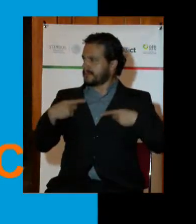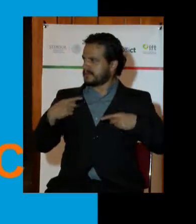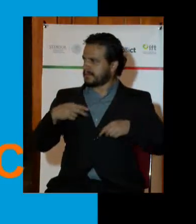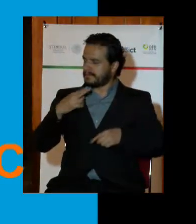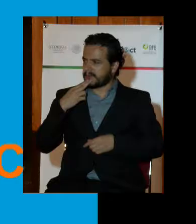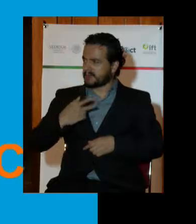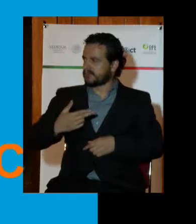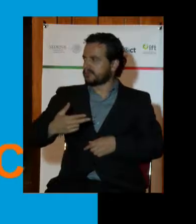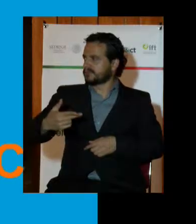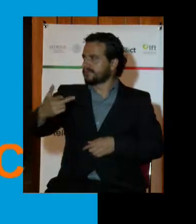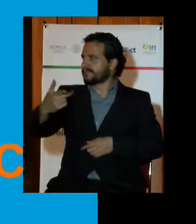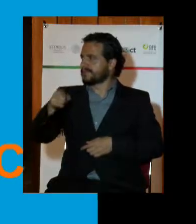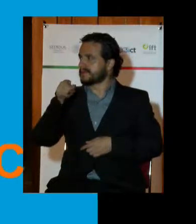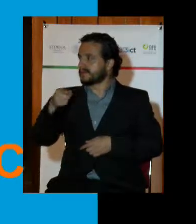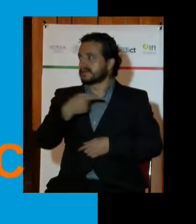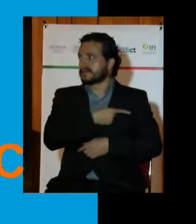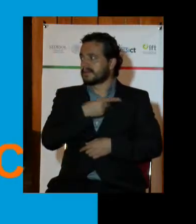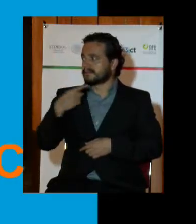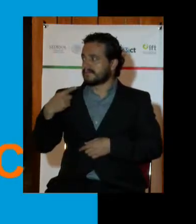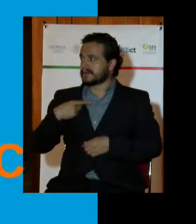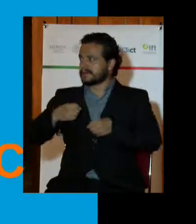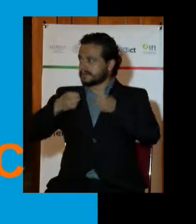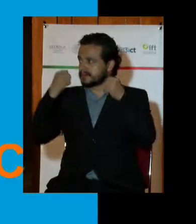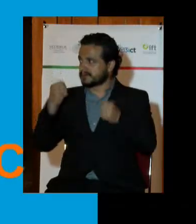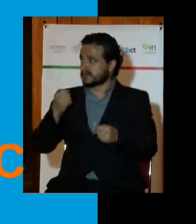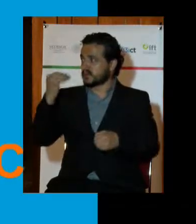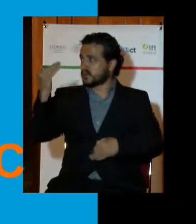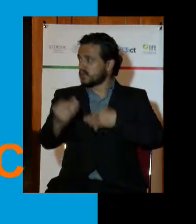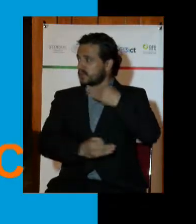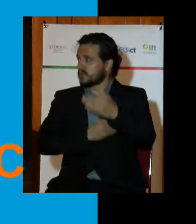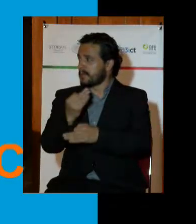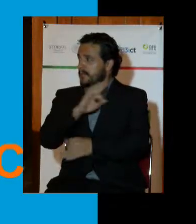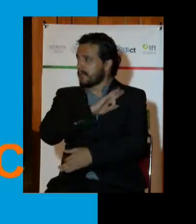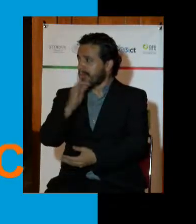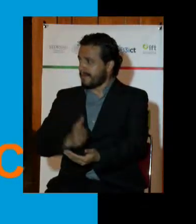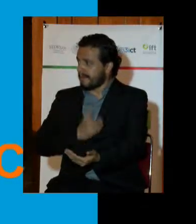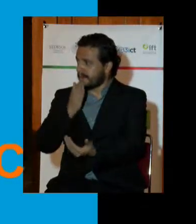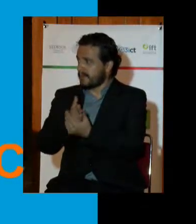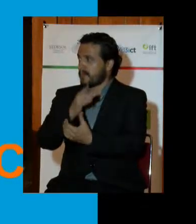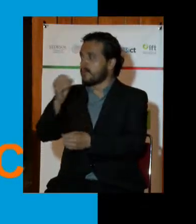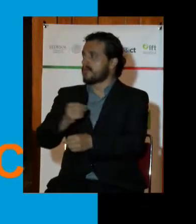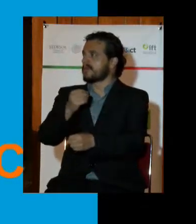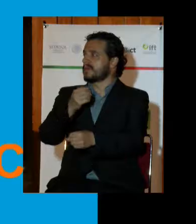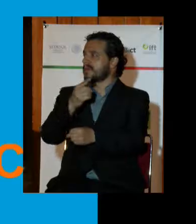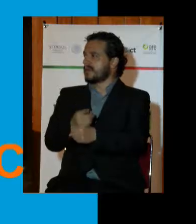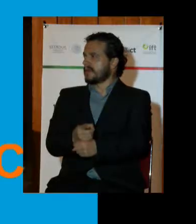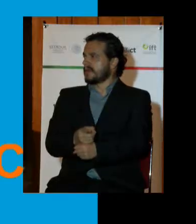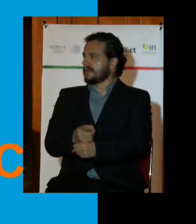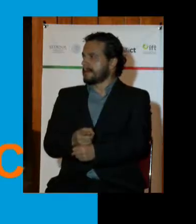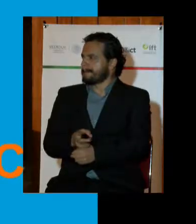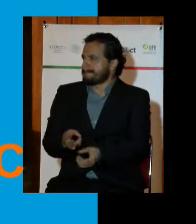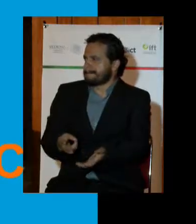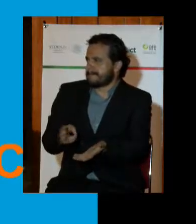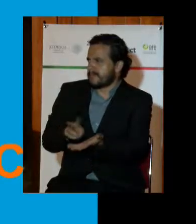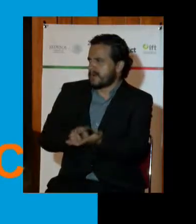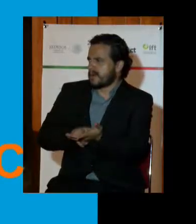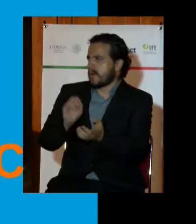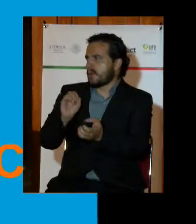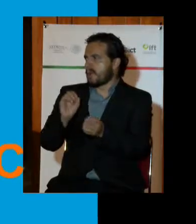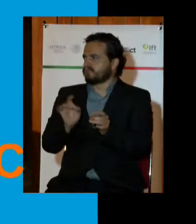decir que hacer la vida mejor de las personas y tener igualdad, es tener las mismas oportunidades